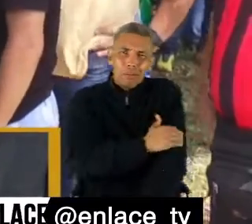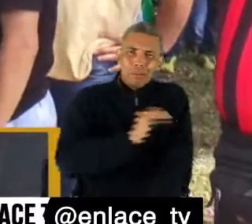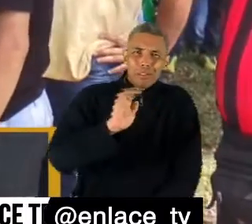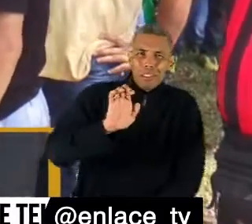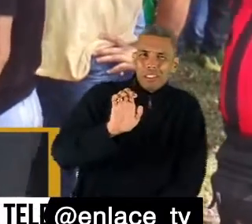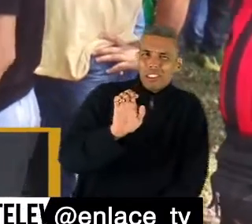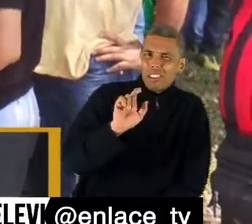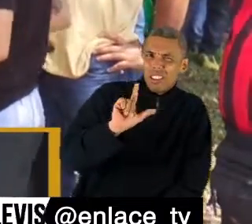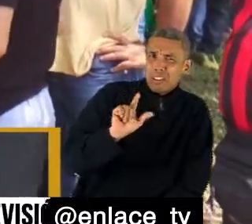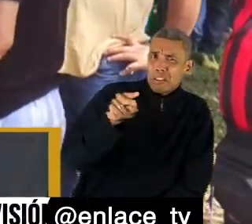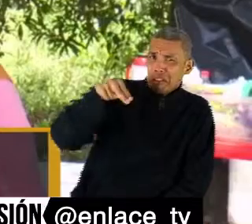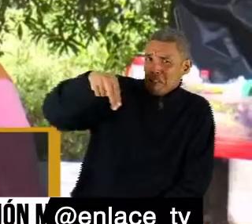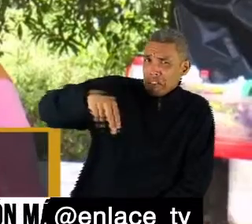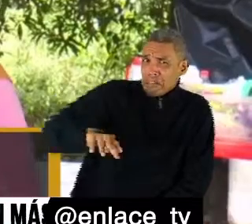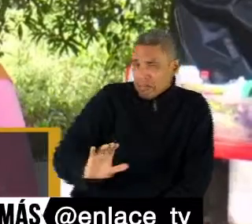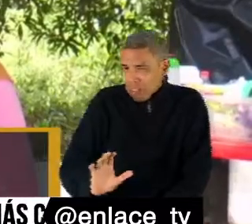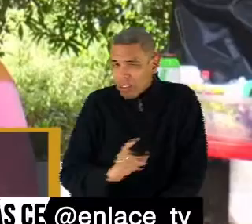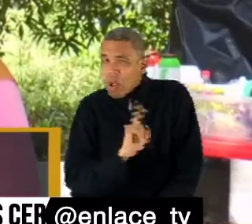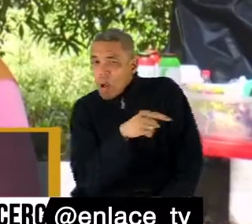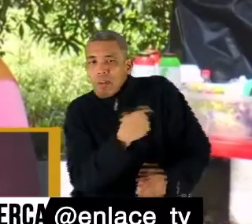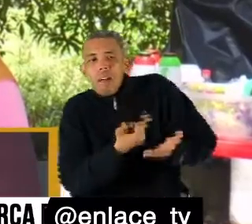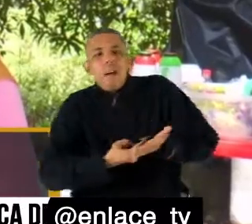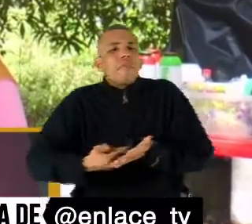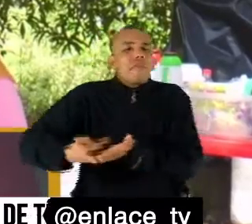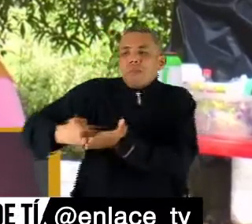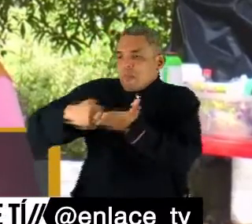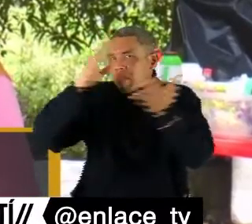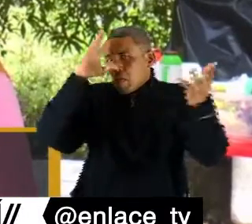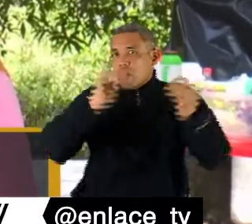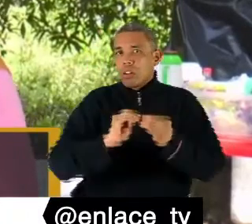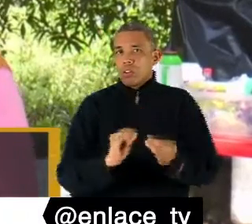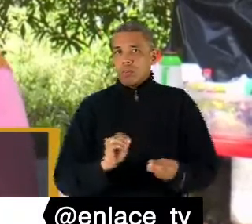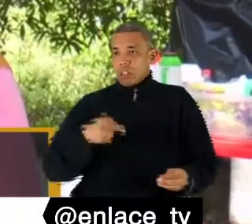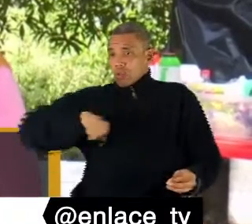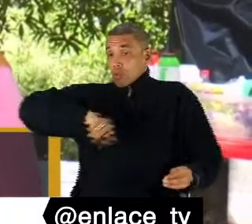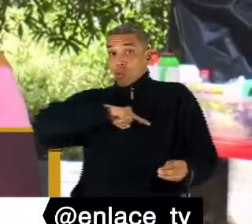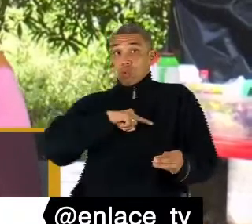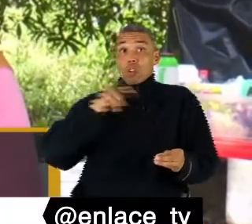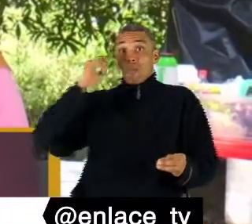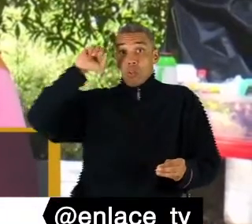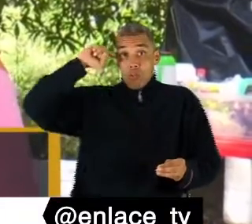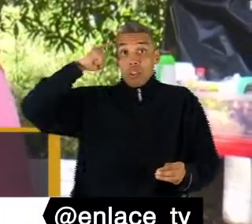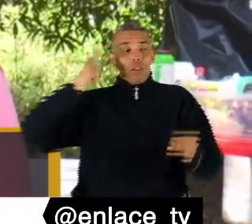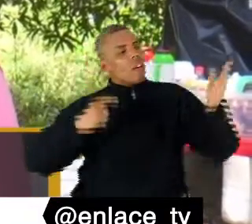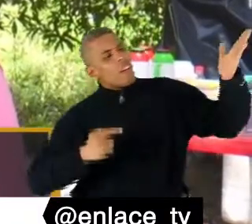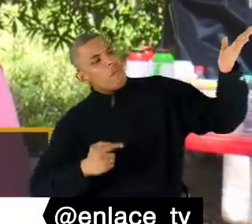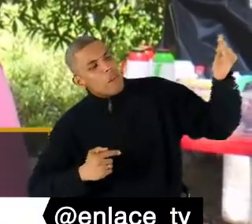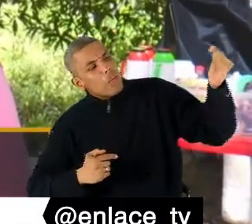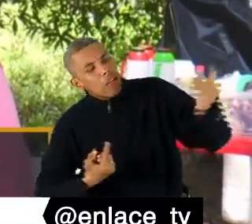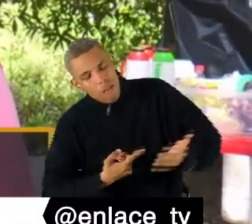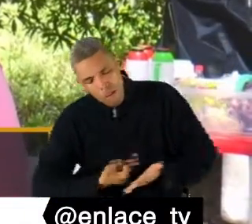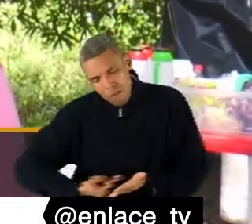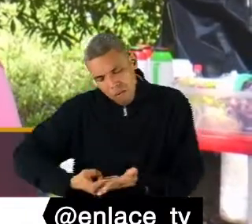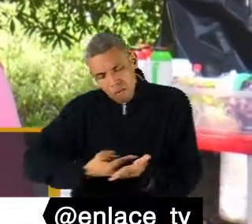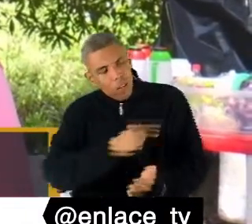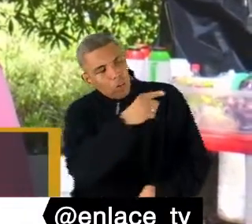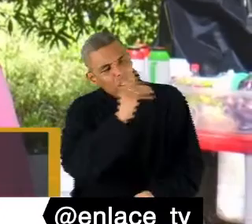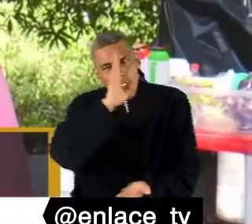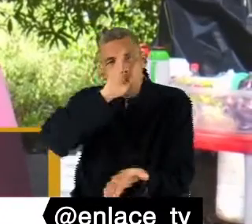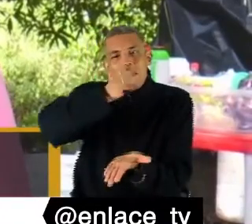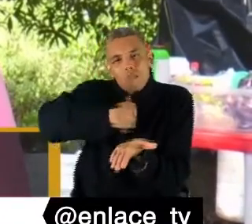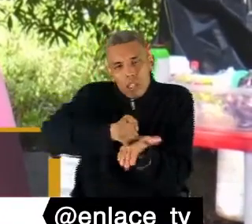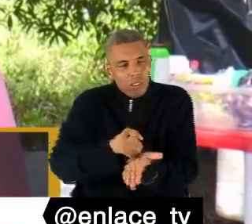principalmente qué pensamos nosotros como comunidades civiles, donde estamos siendo precisamente